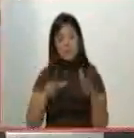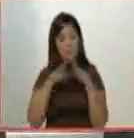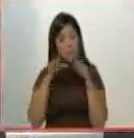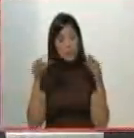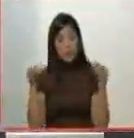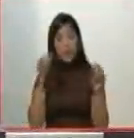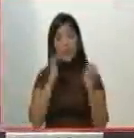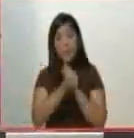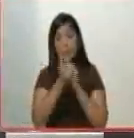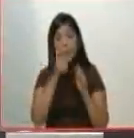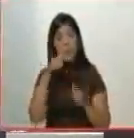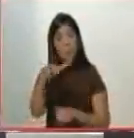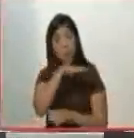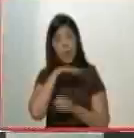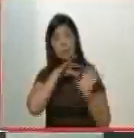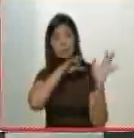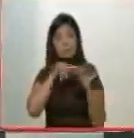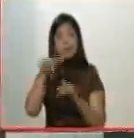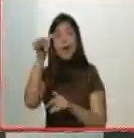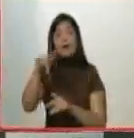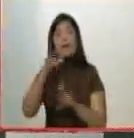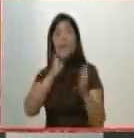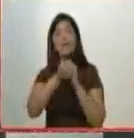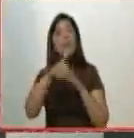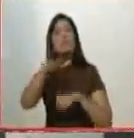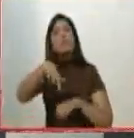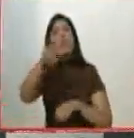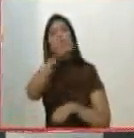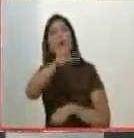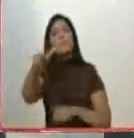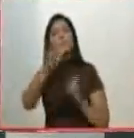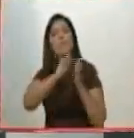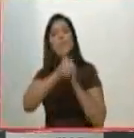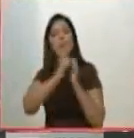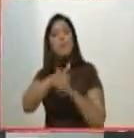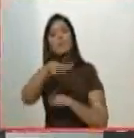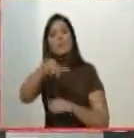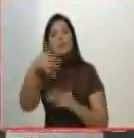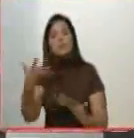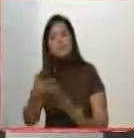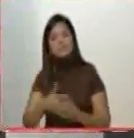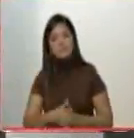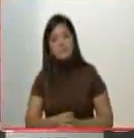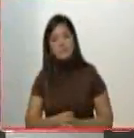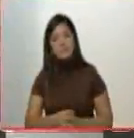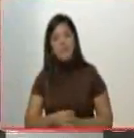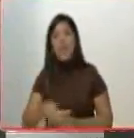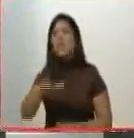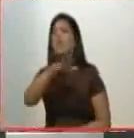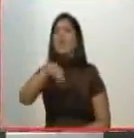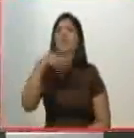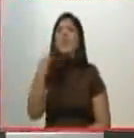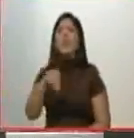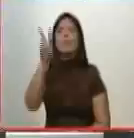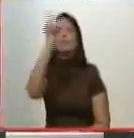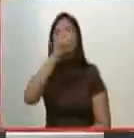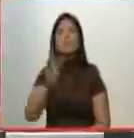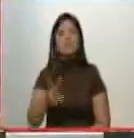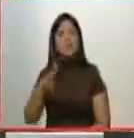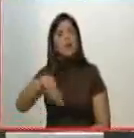del Poder Popular a la Casa del Deporte. ¿Dónde está la gente del deporte? ¿Dónde está la juventud de Venezuela?